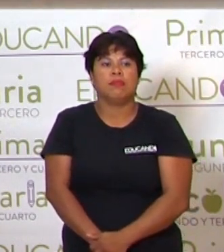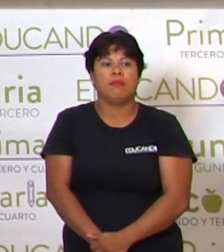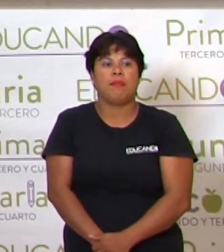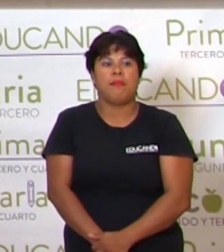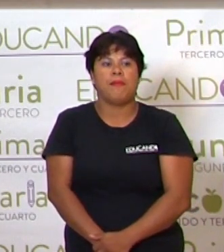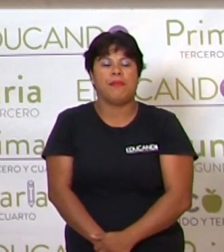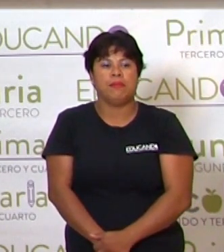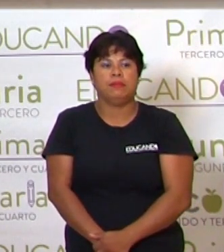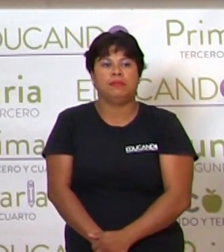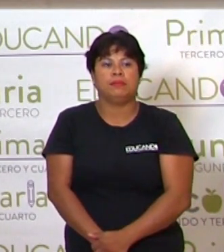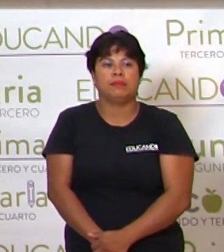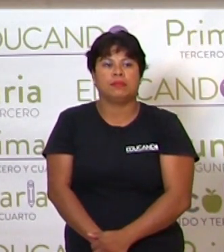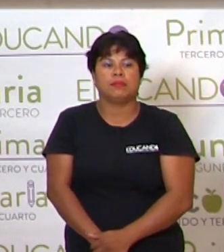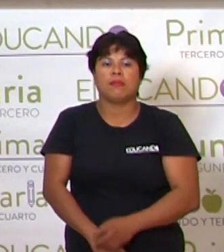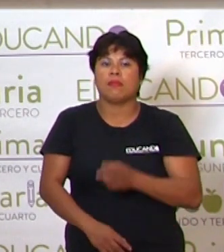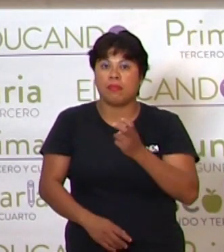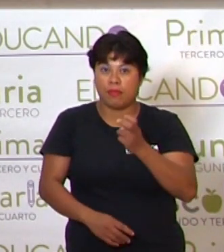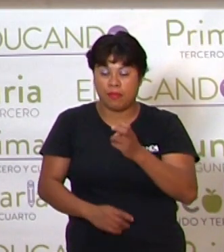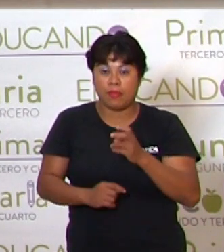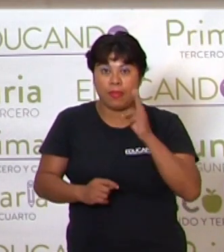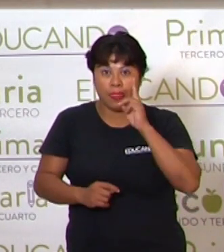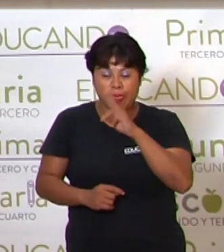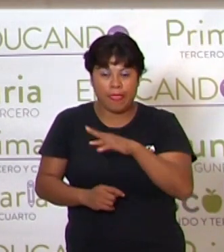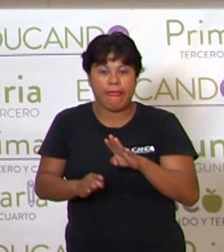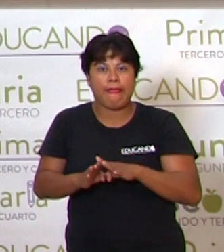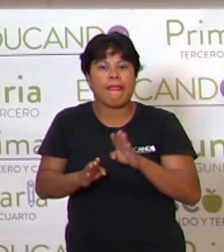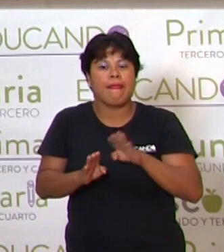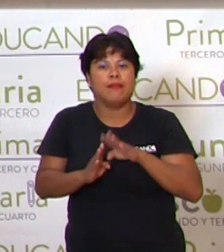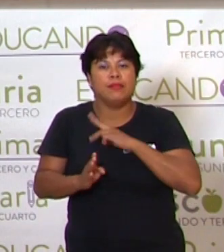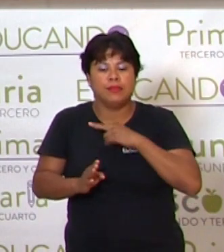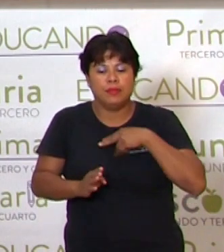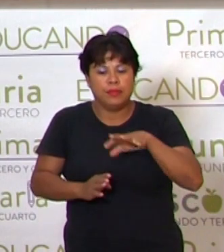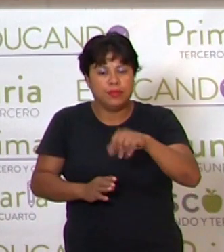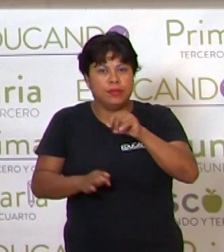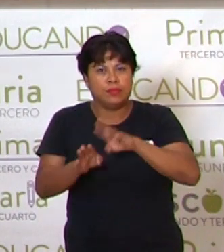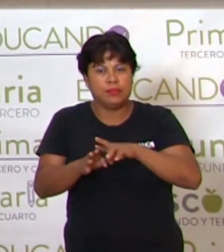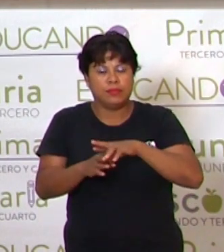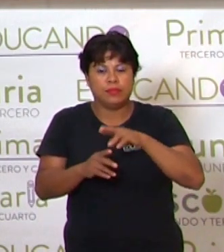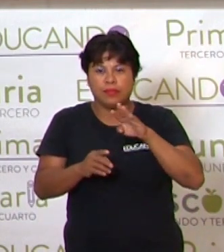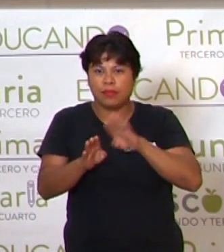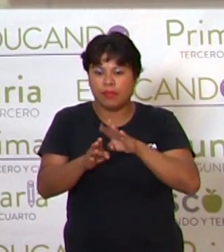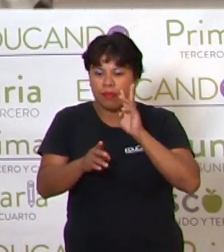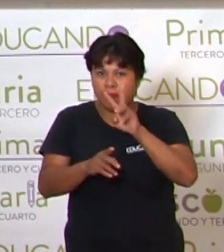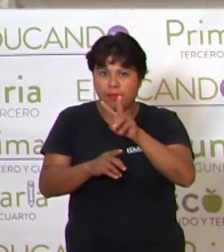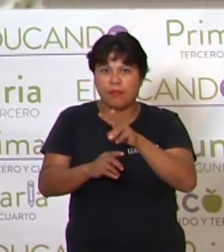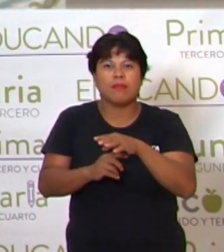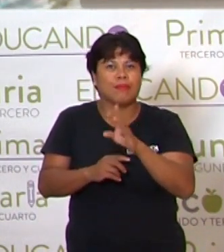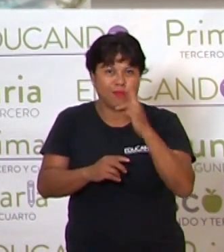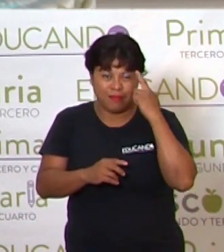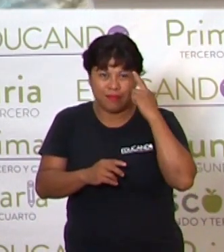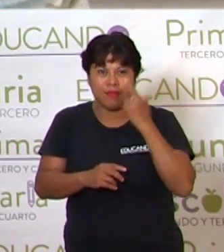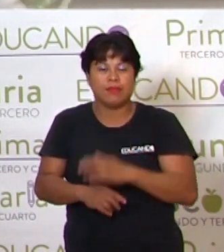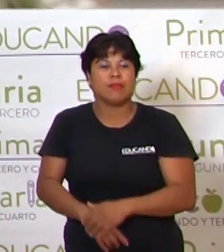¿Sí? ¿Recuerdas cuánto medía hace un rato que lo tomamos como referencia? Medía